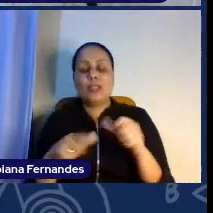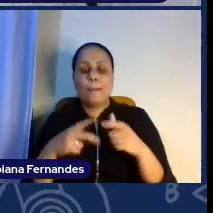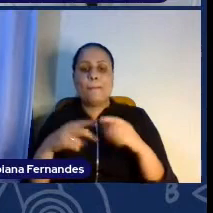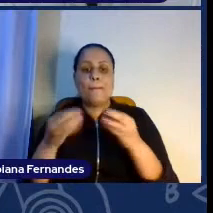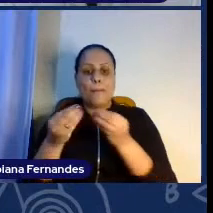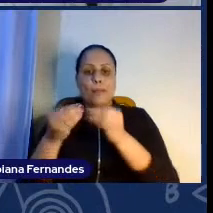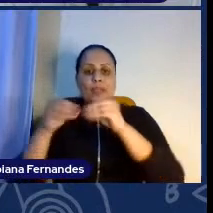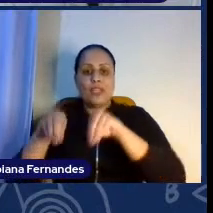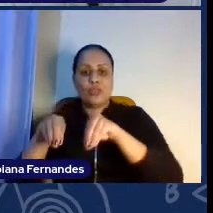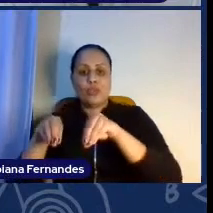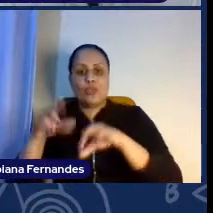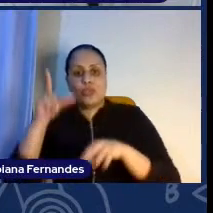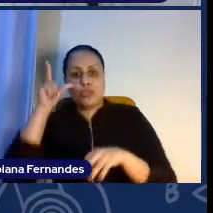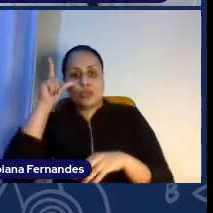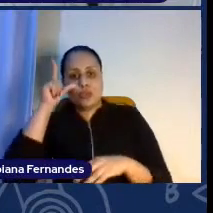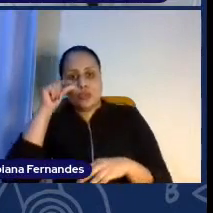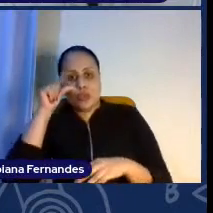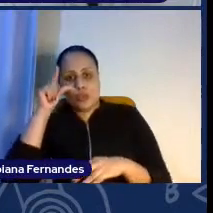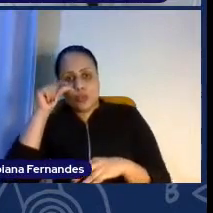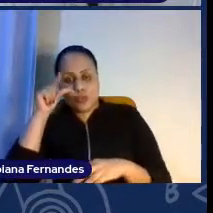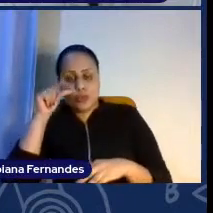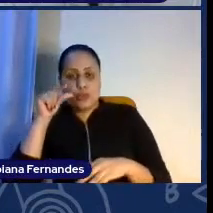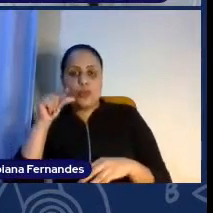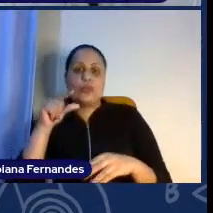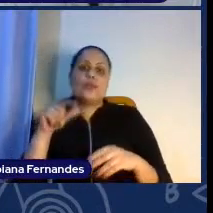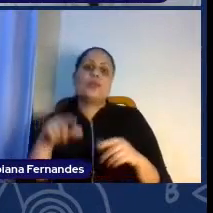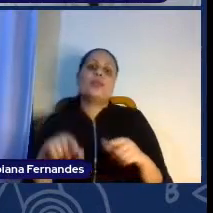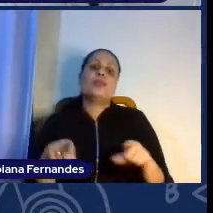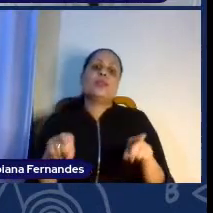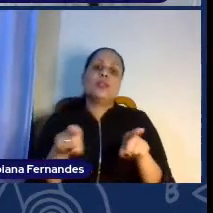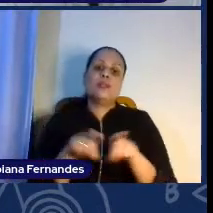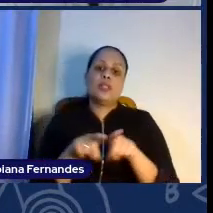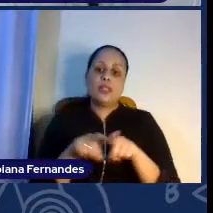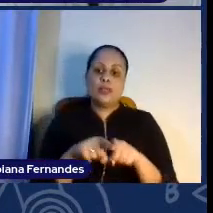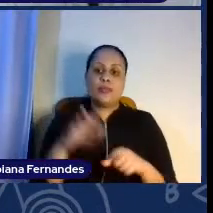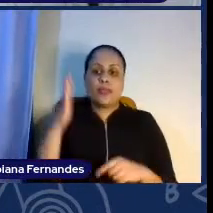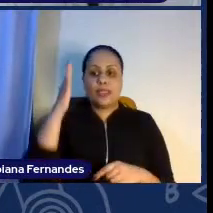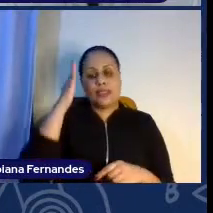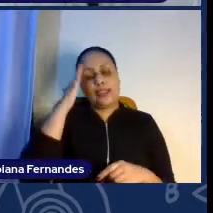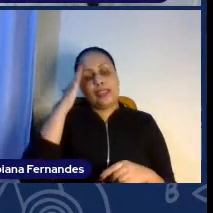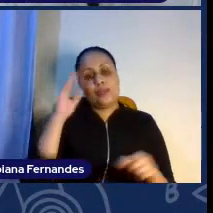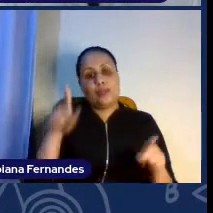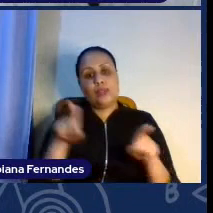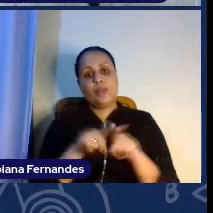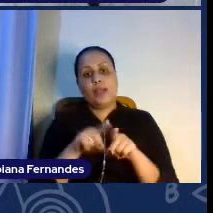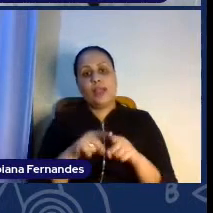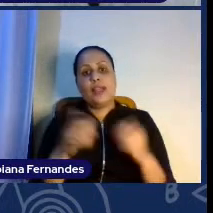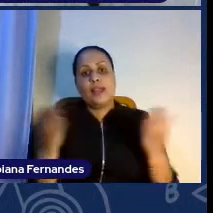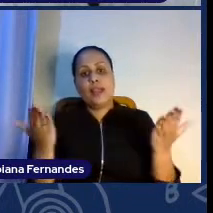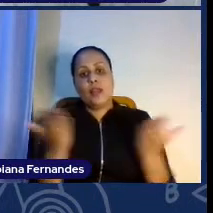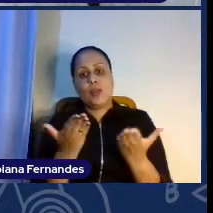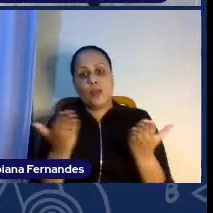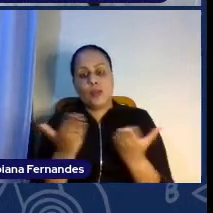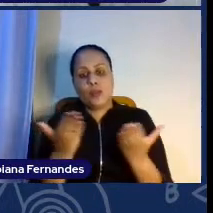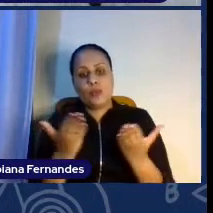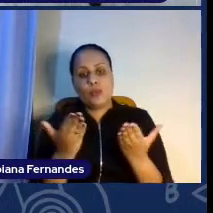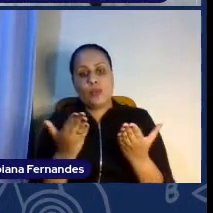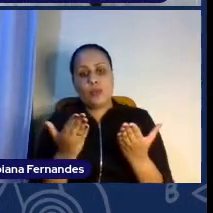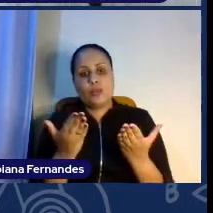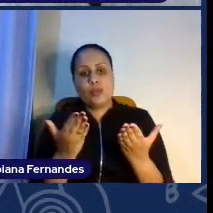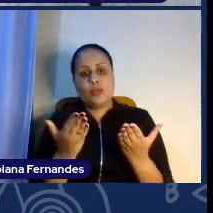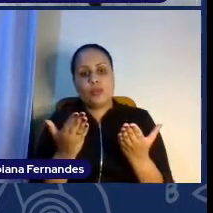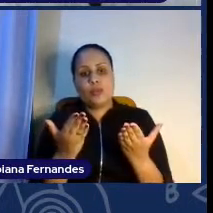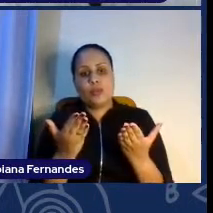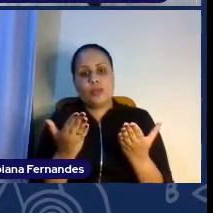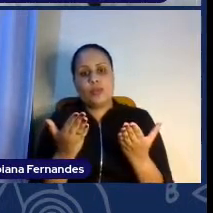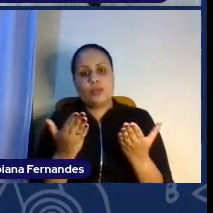supraquiasmático o nuestro reloj biológico. Y se está viendo actualmente que en sujetos que hacen uso de